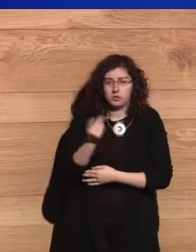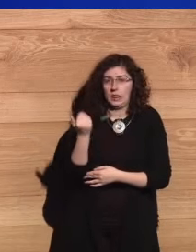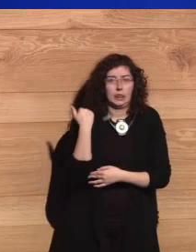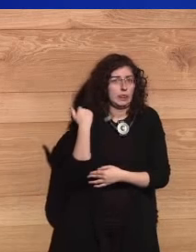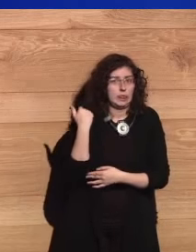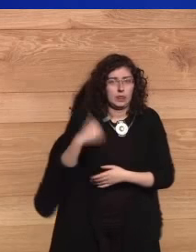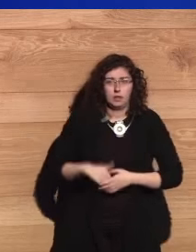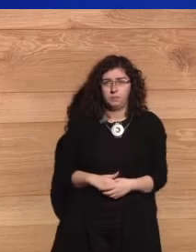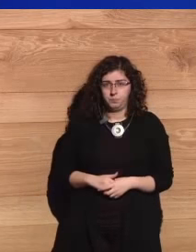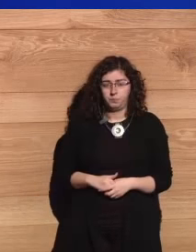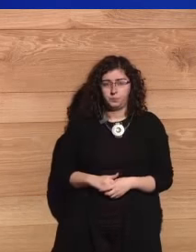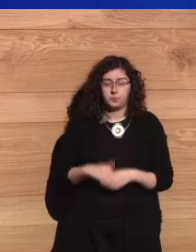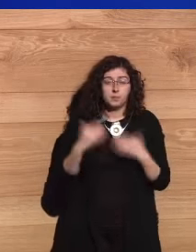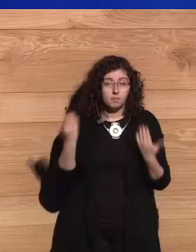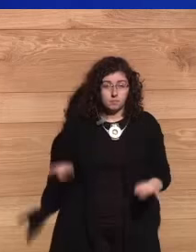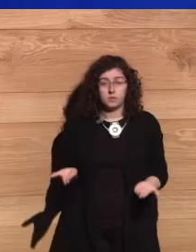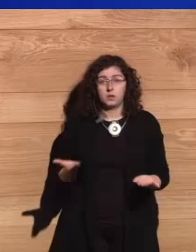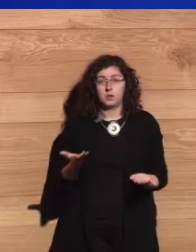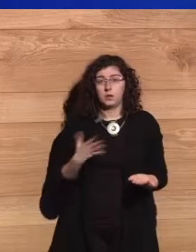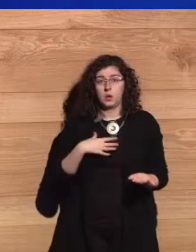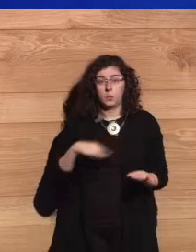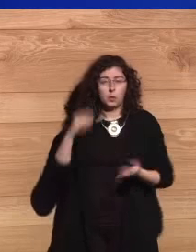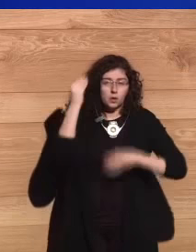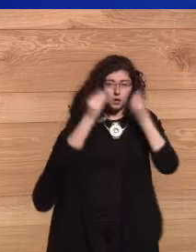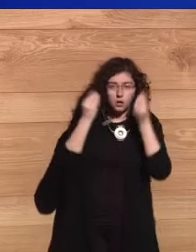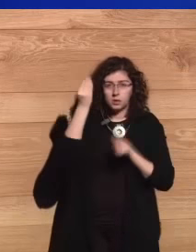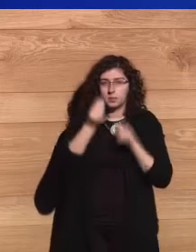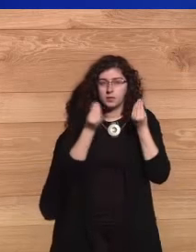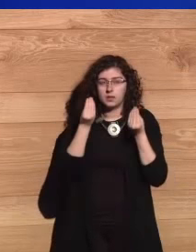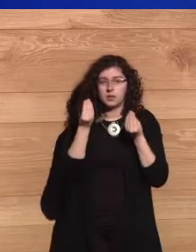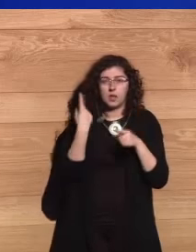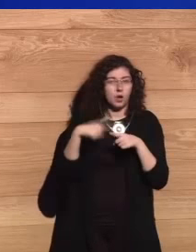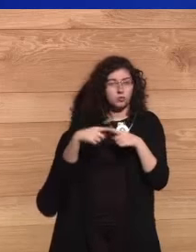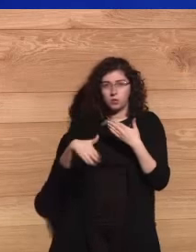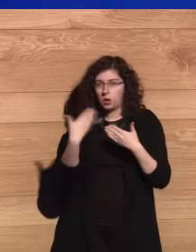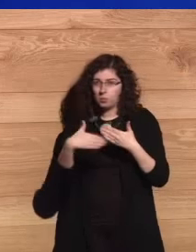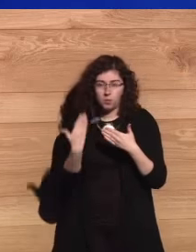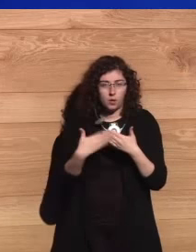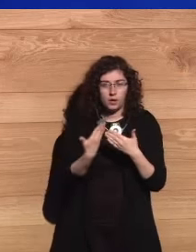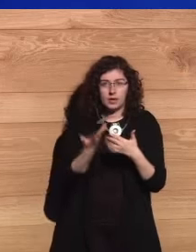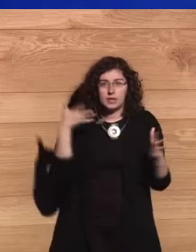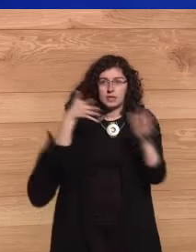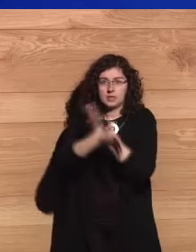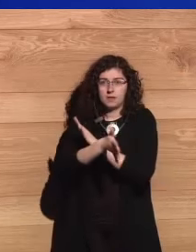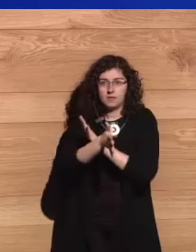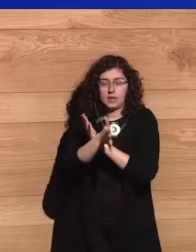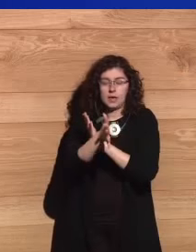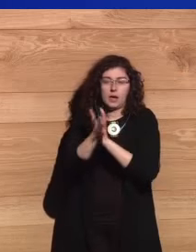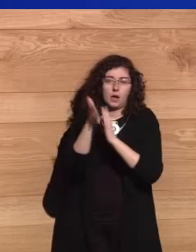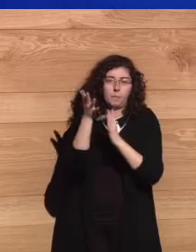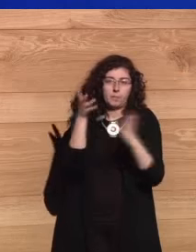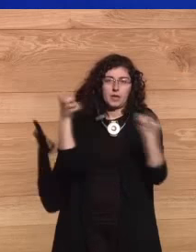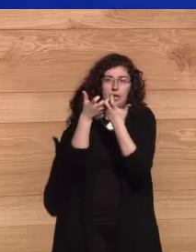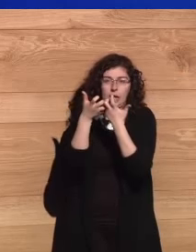tiempo. Entonces se puede considerar en ese sentido que toda la modernidad es la guerra de lo ligero contra